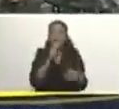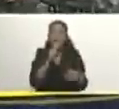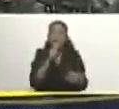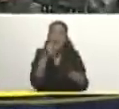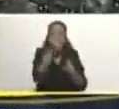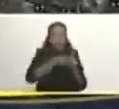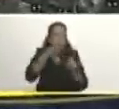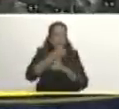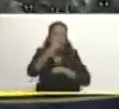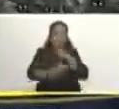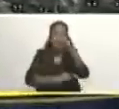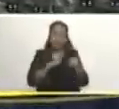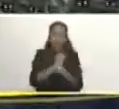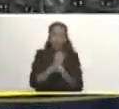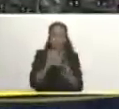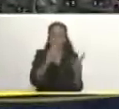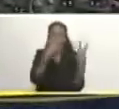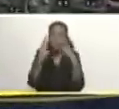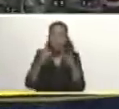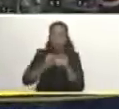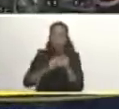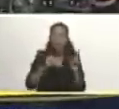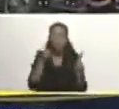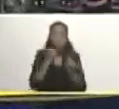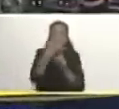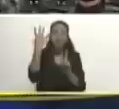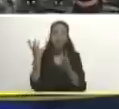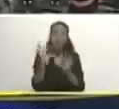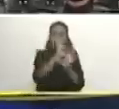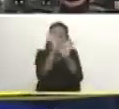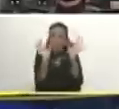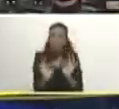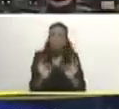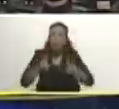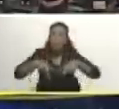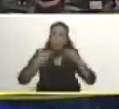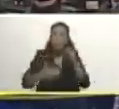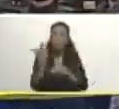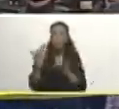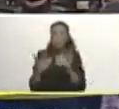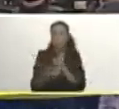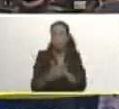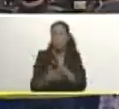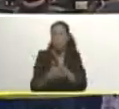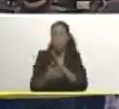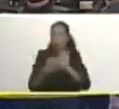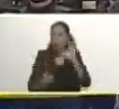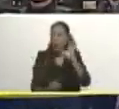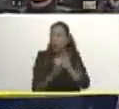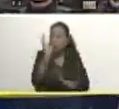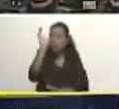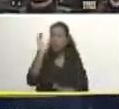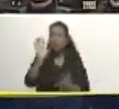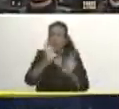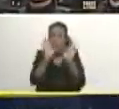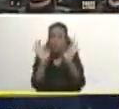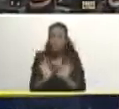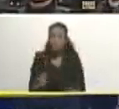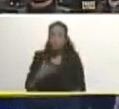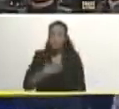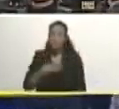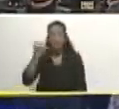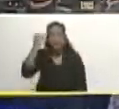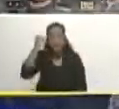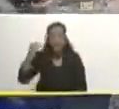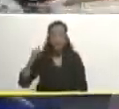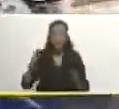lucha internacional del mercado para la implementación de nuevos modelos tecnológicos, al crecimiento vertiginoso de la